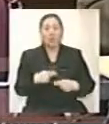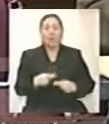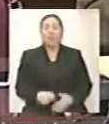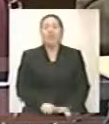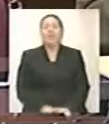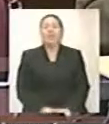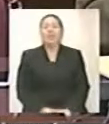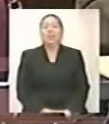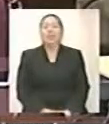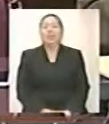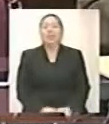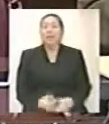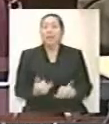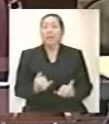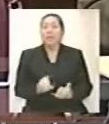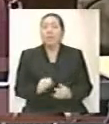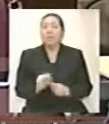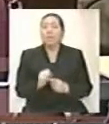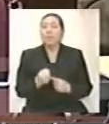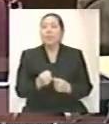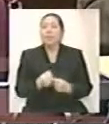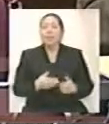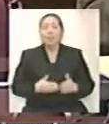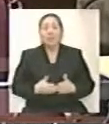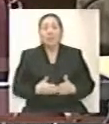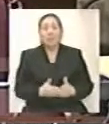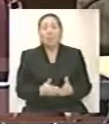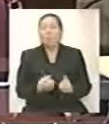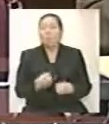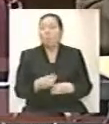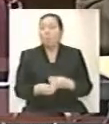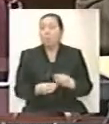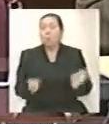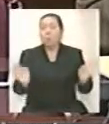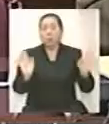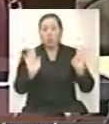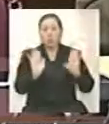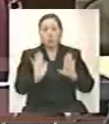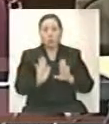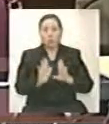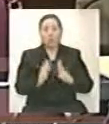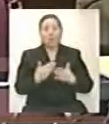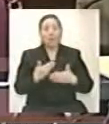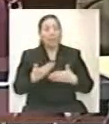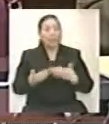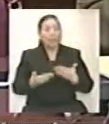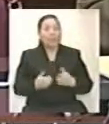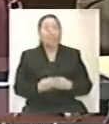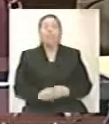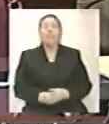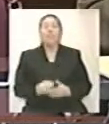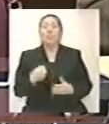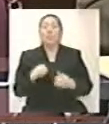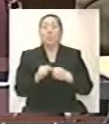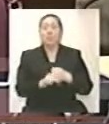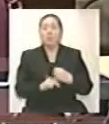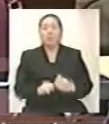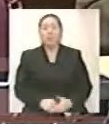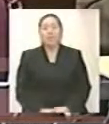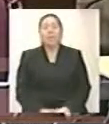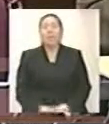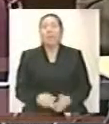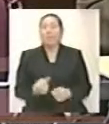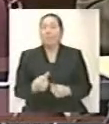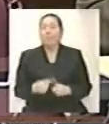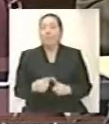universos. Estas odiseas expresan recorridos por mundos, sombras, habitantes, paisajes, sabores de nuestro país múltiple y